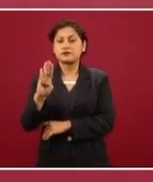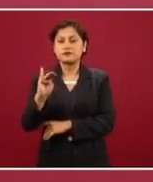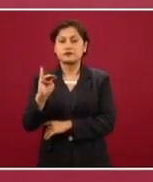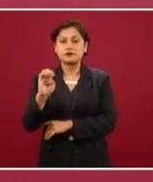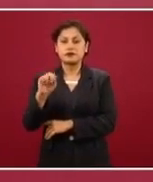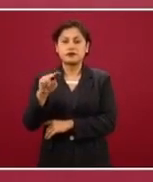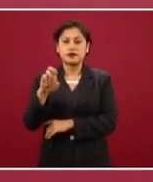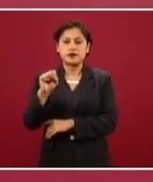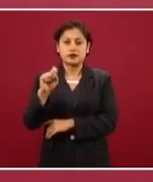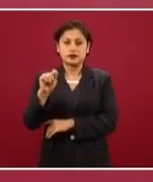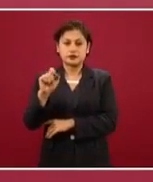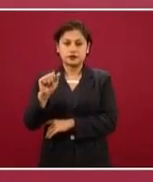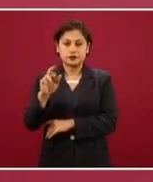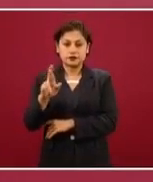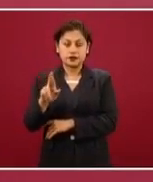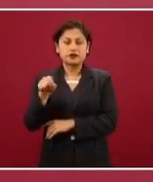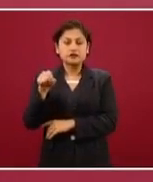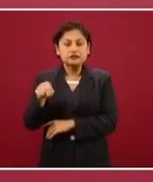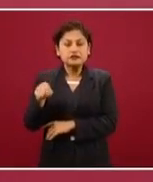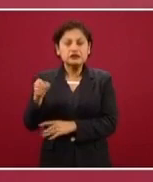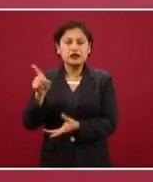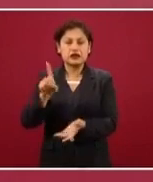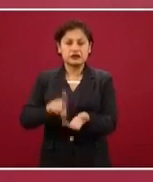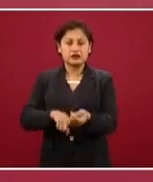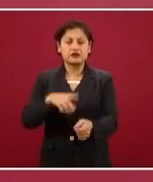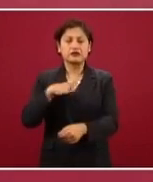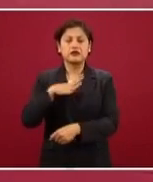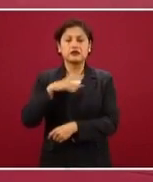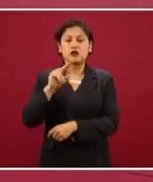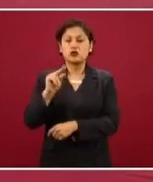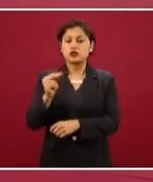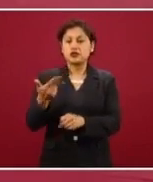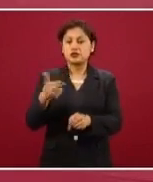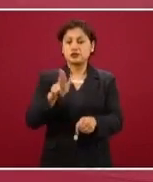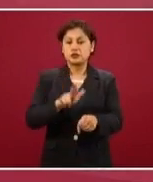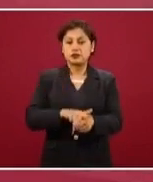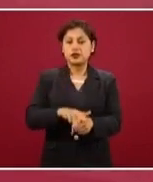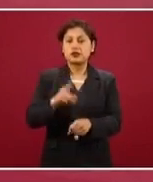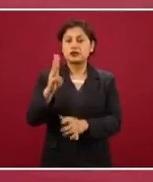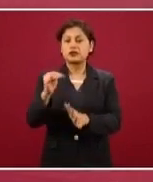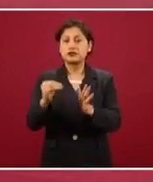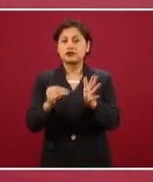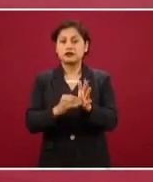Estamos hablando de 80 hospitales y de como 3.000 unidades médicas.